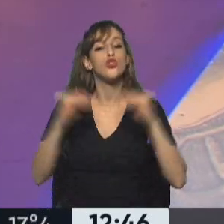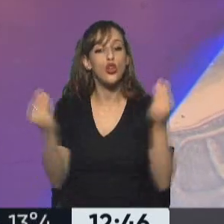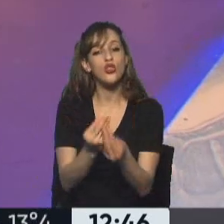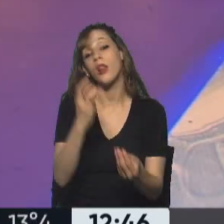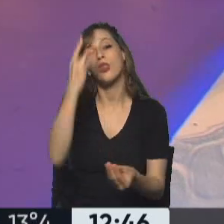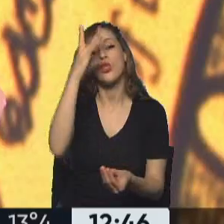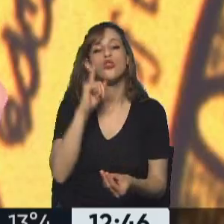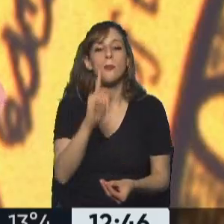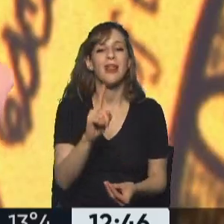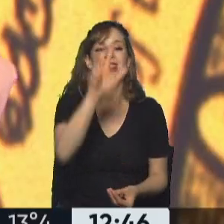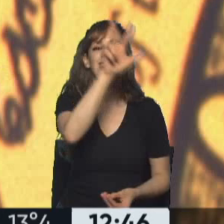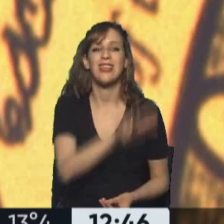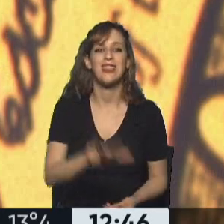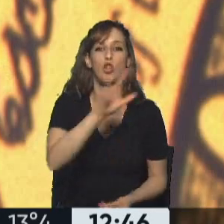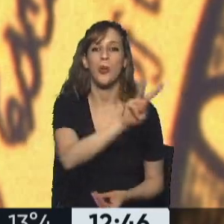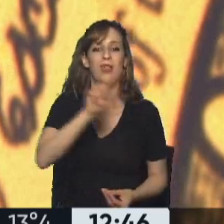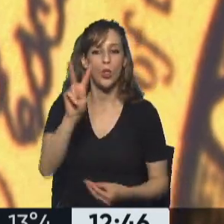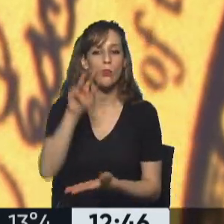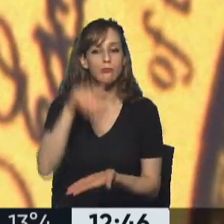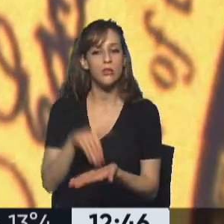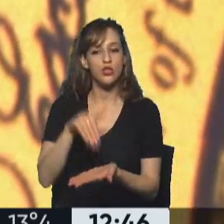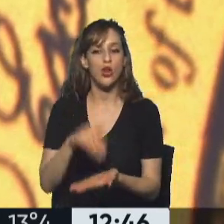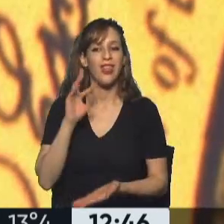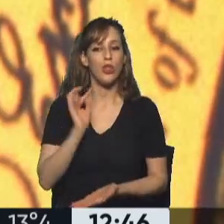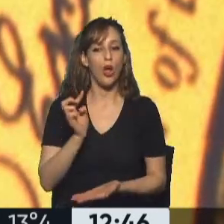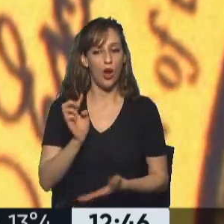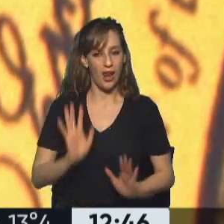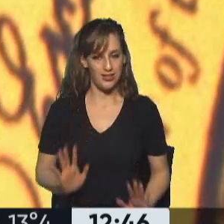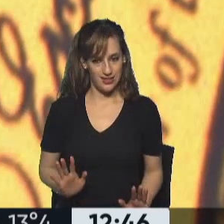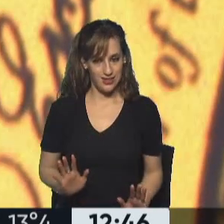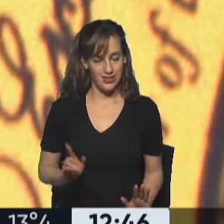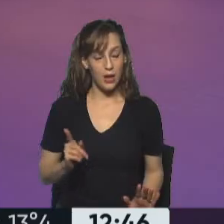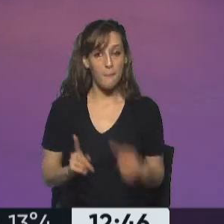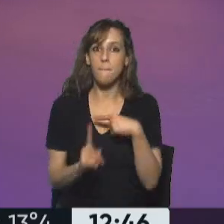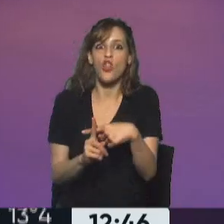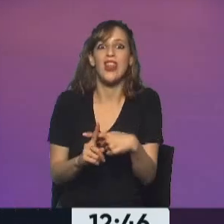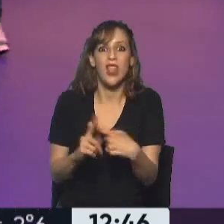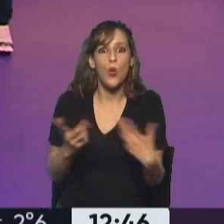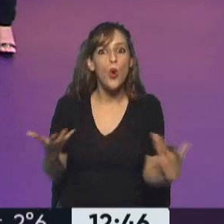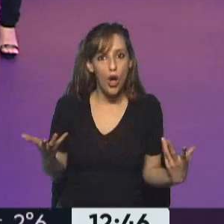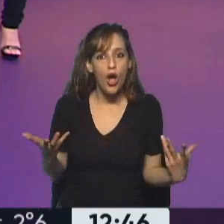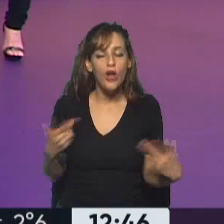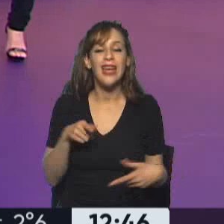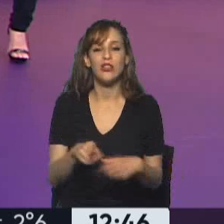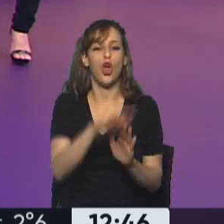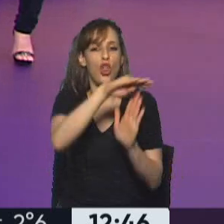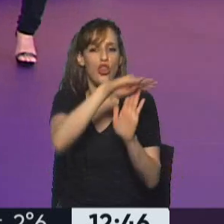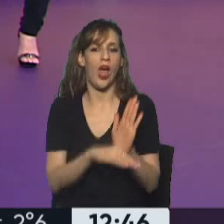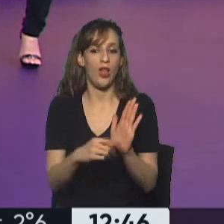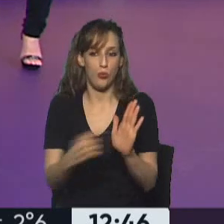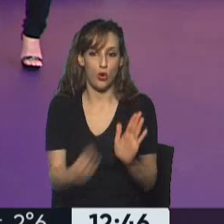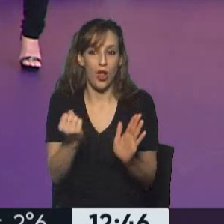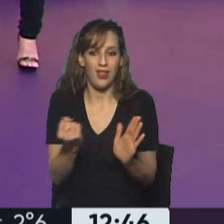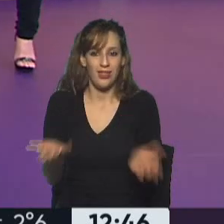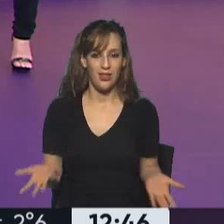positivo de balanza comercial obviamente superavitaria esto es un gran dato con todas las alertas